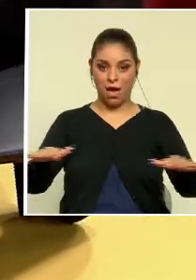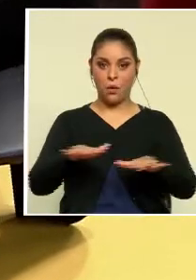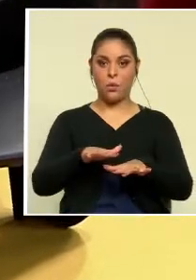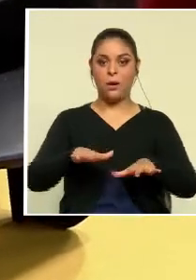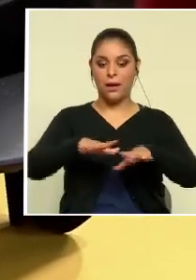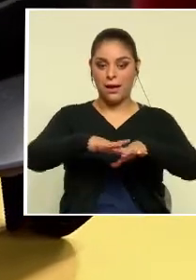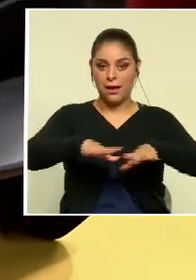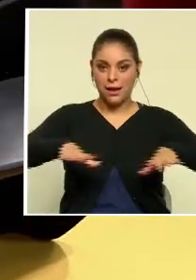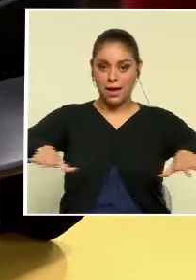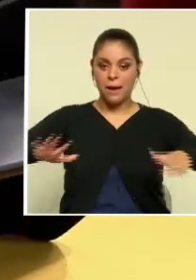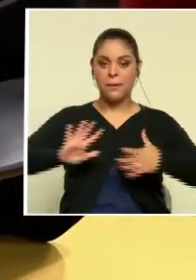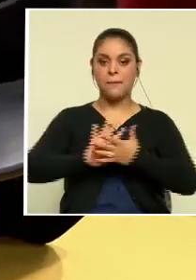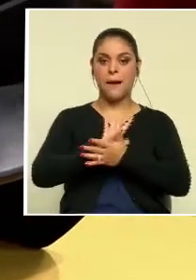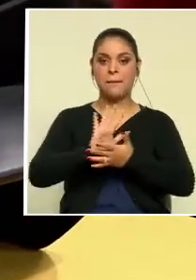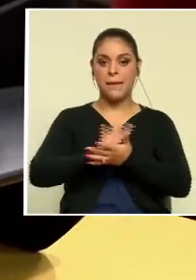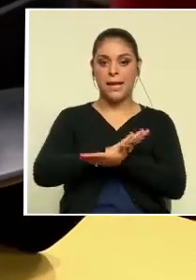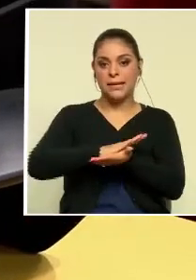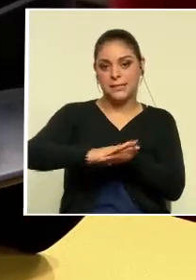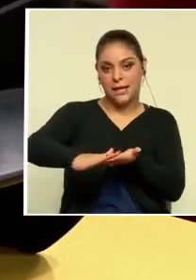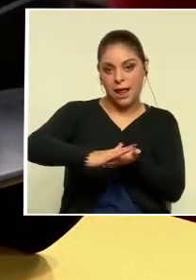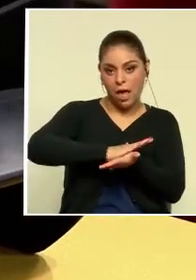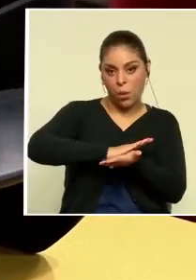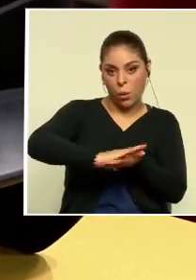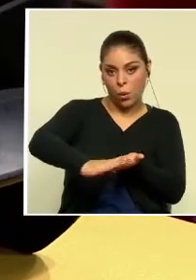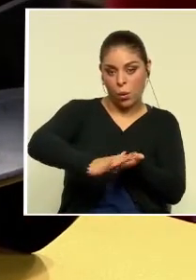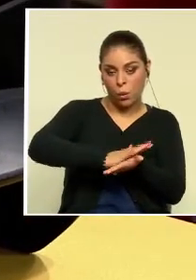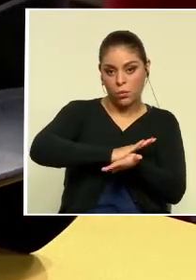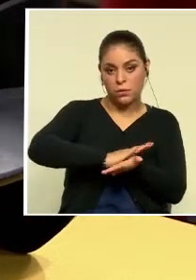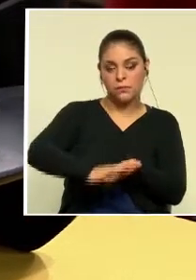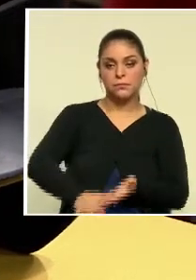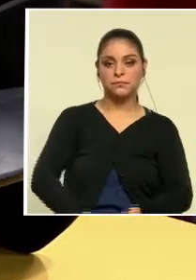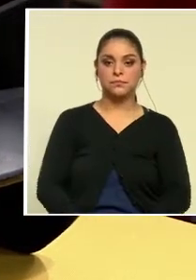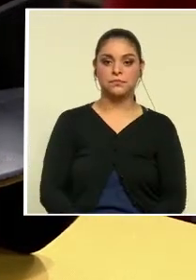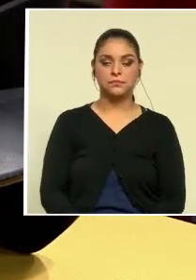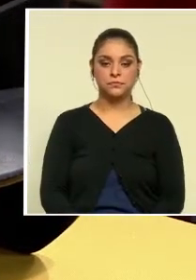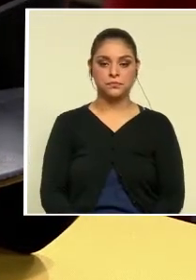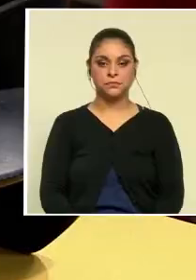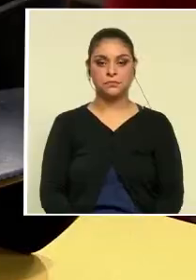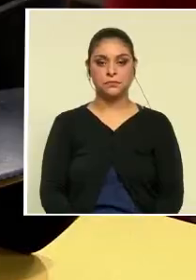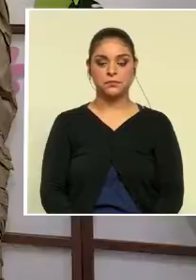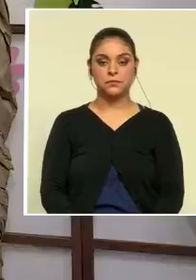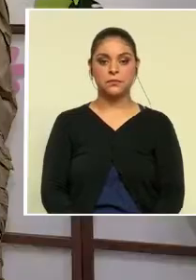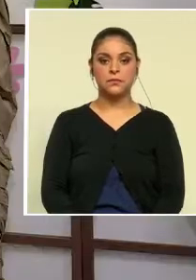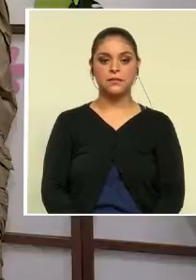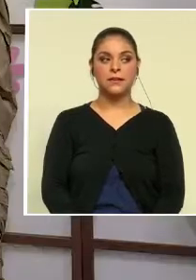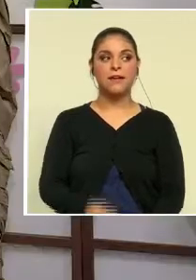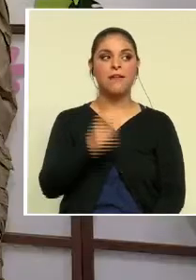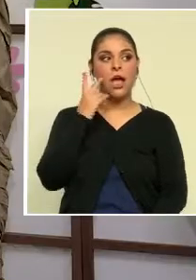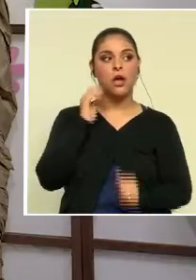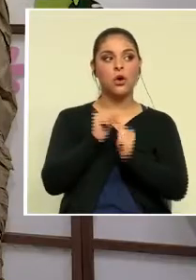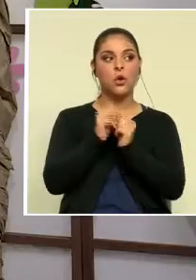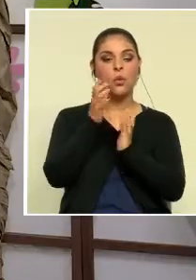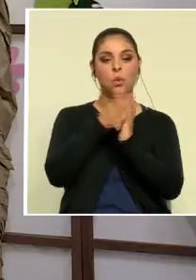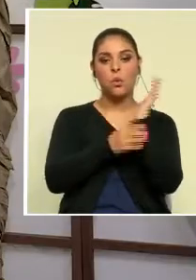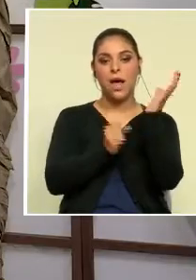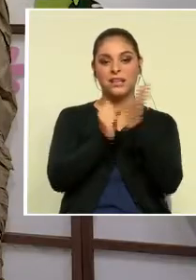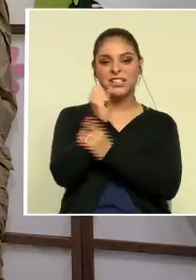encerado entonces vamos a ver es que vieras que con guantes se complica un poquitín verdad